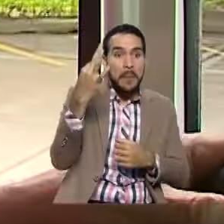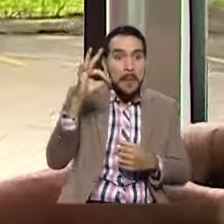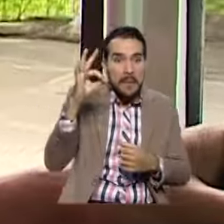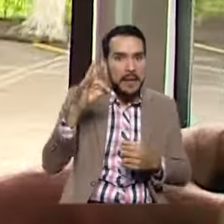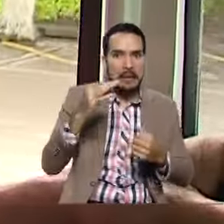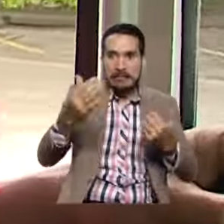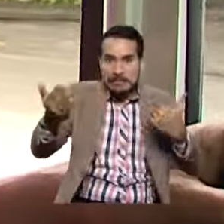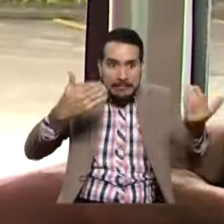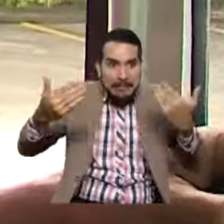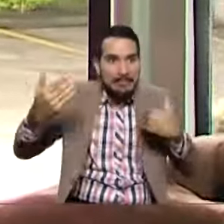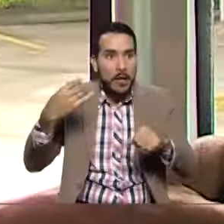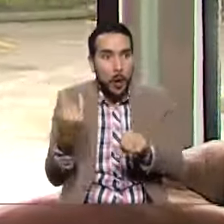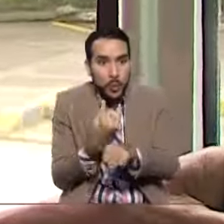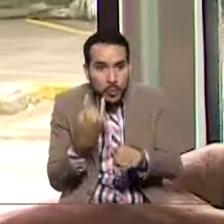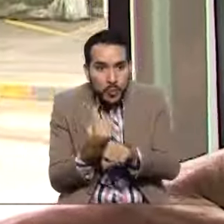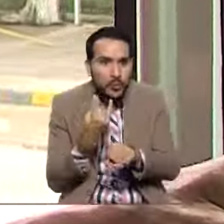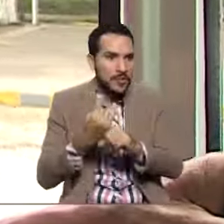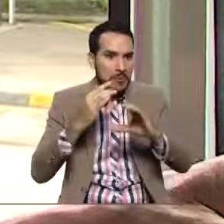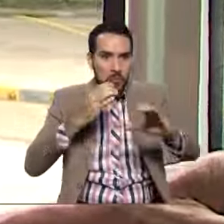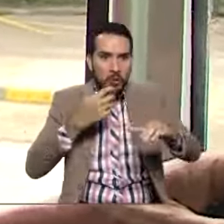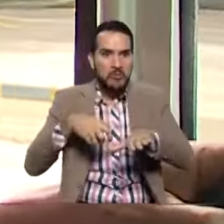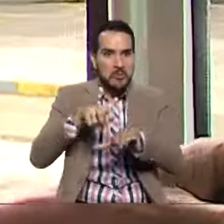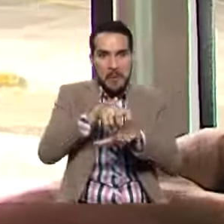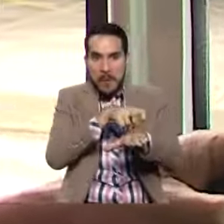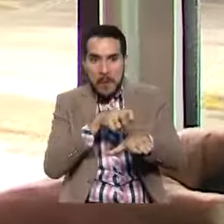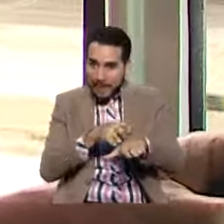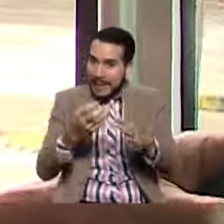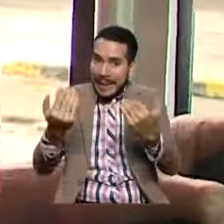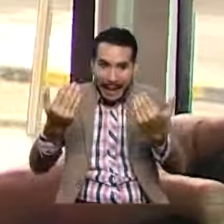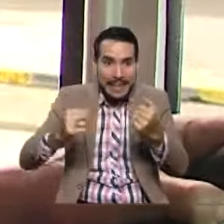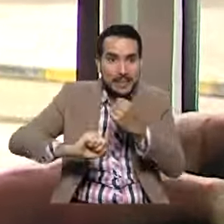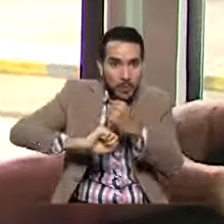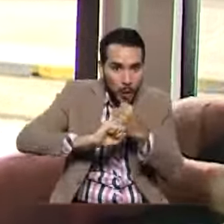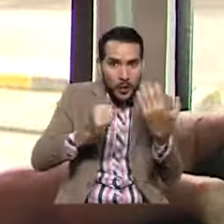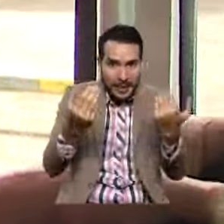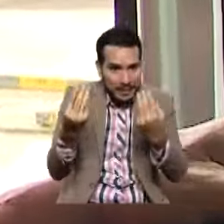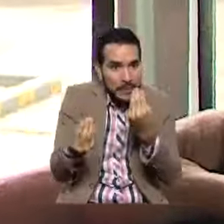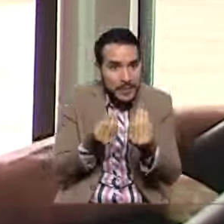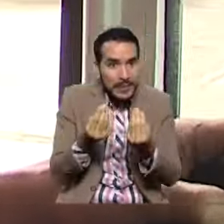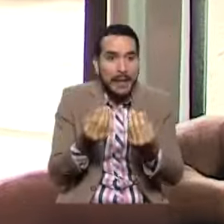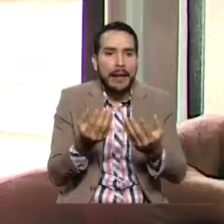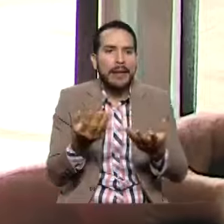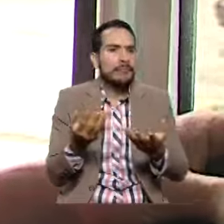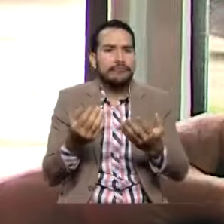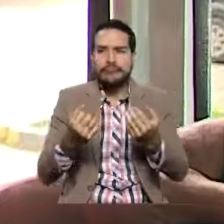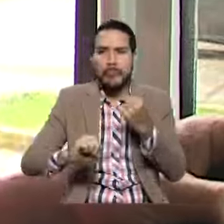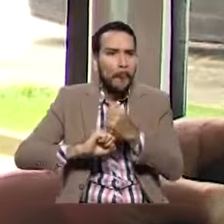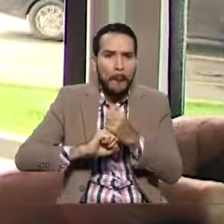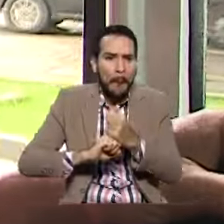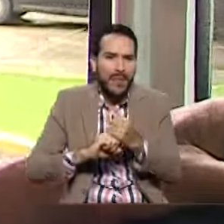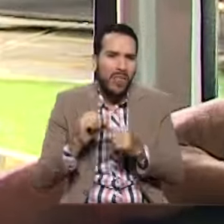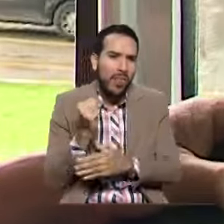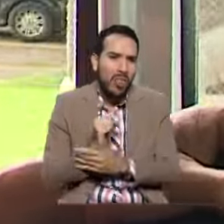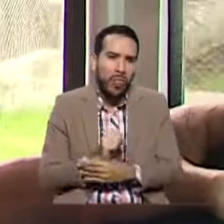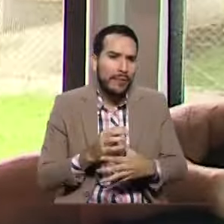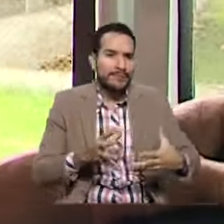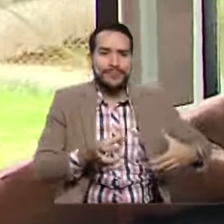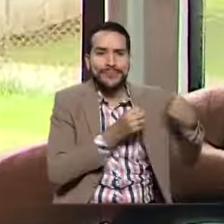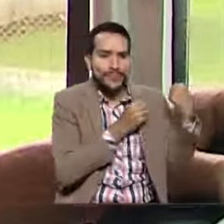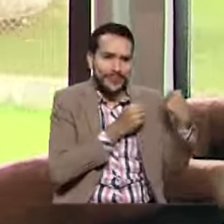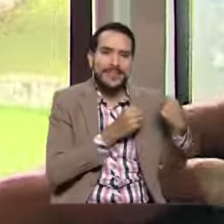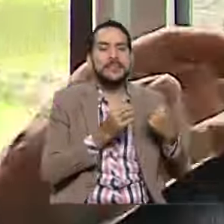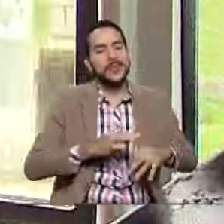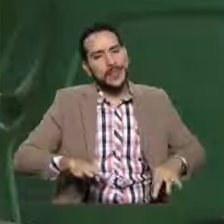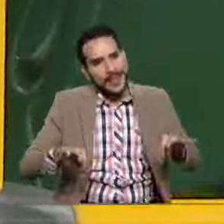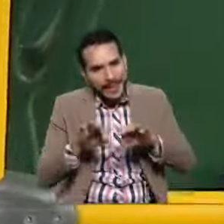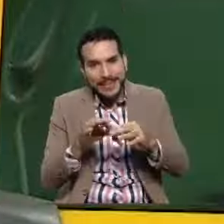Necesitamos que lo usen el transporte para poder de que así fluya el transporte en Palmira y no lo quiten porque hace mucha falta y mucha gente